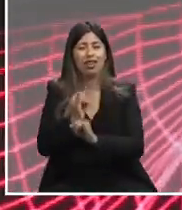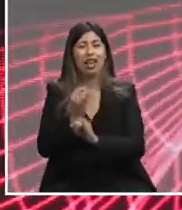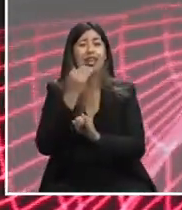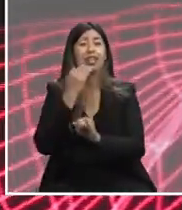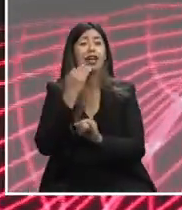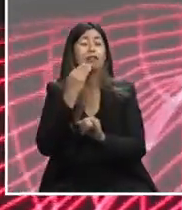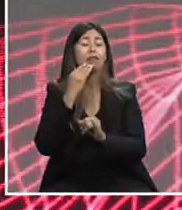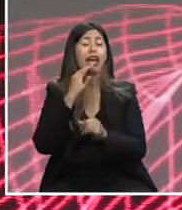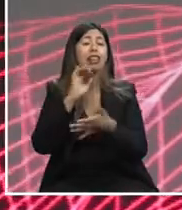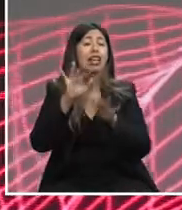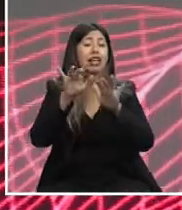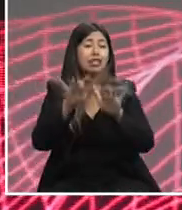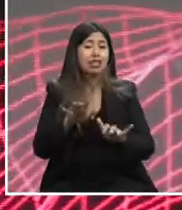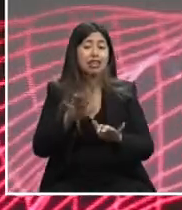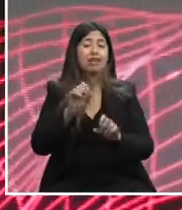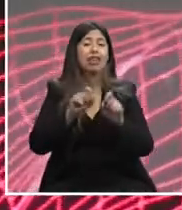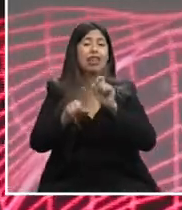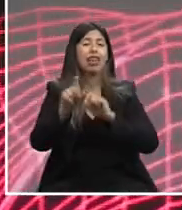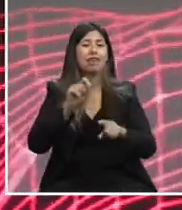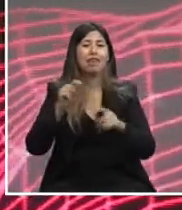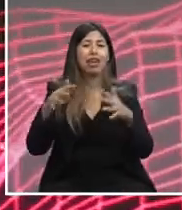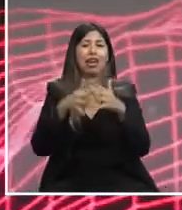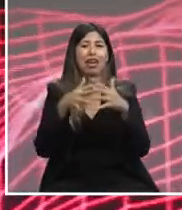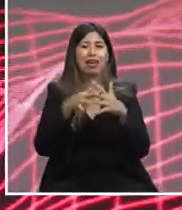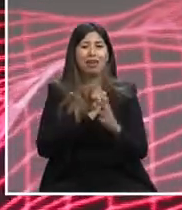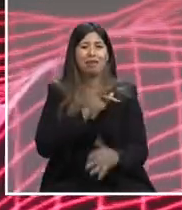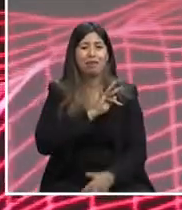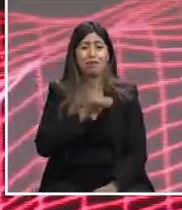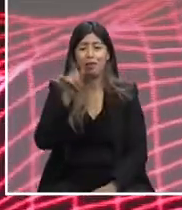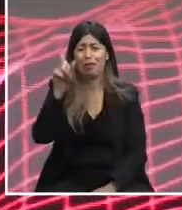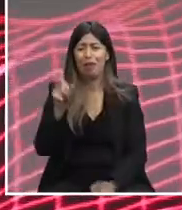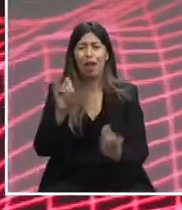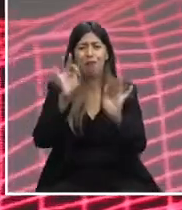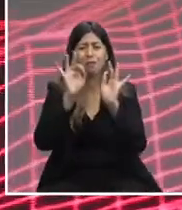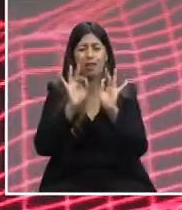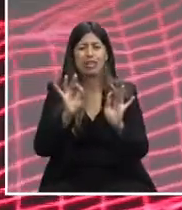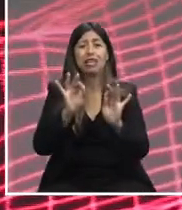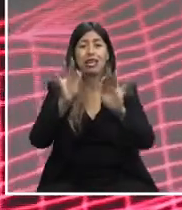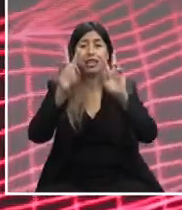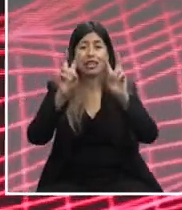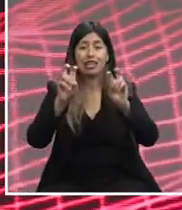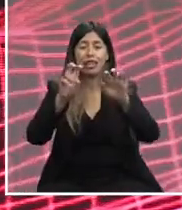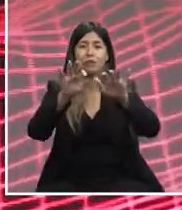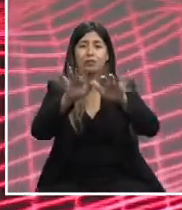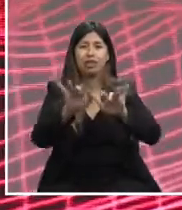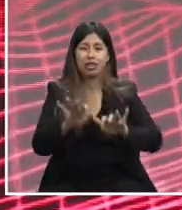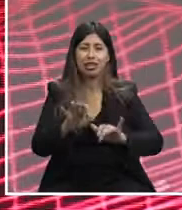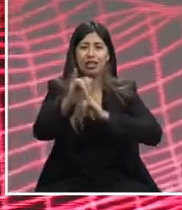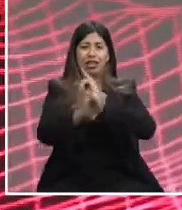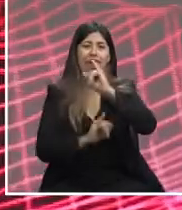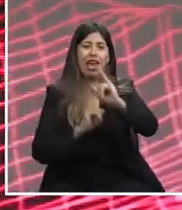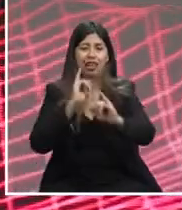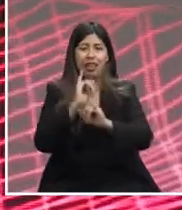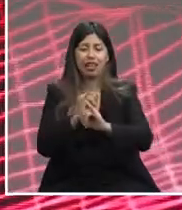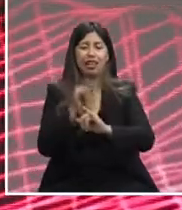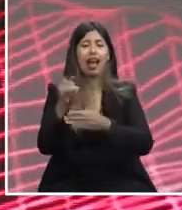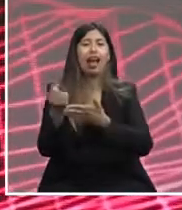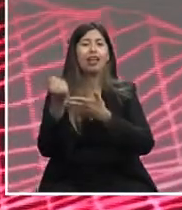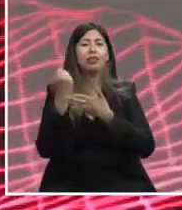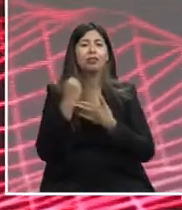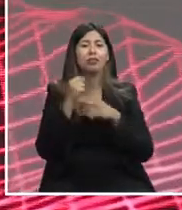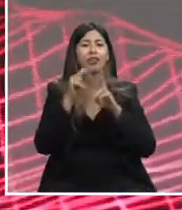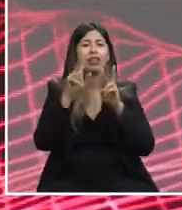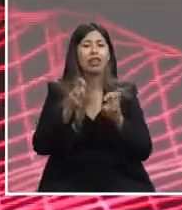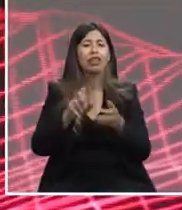ejército francés. Además, él es especialista en temas cibernéticos y digitales y colabora regularmente con el sector